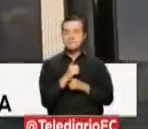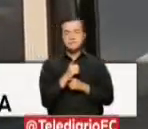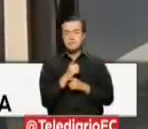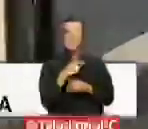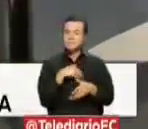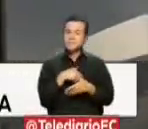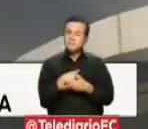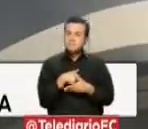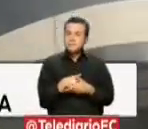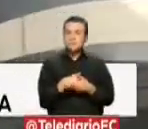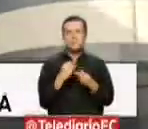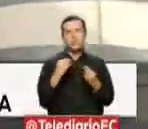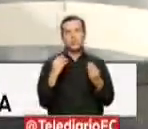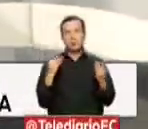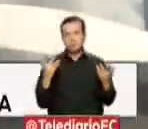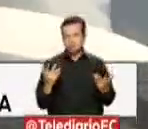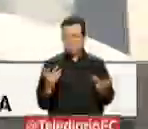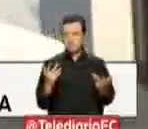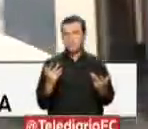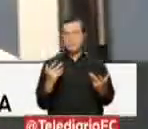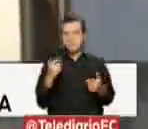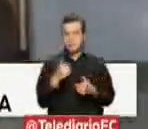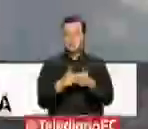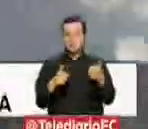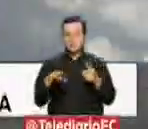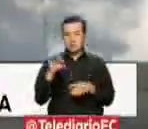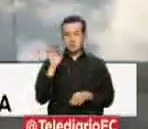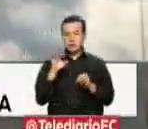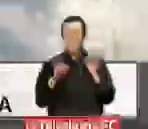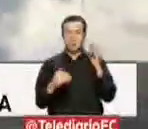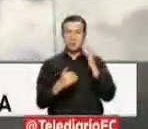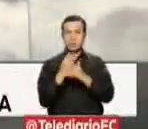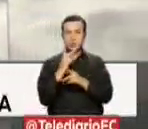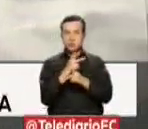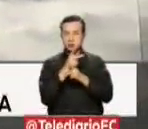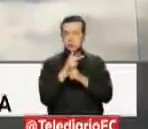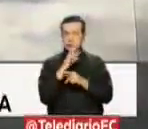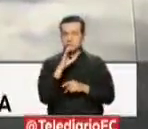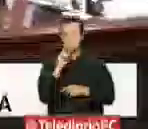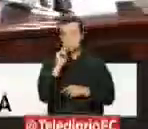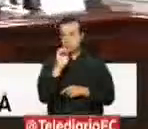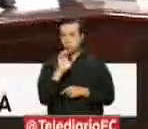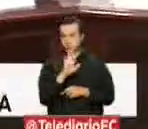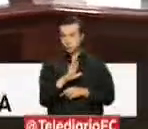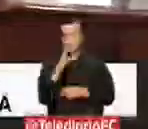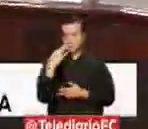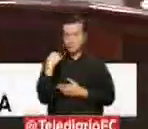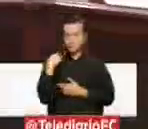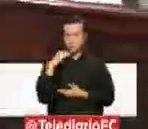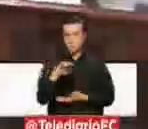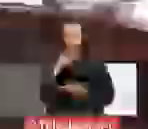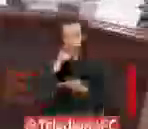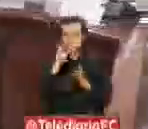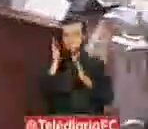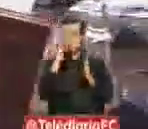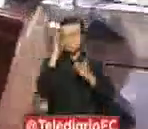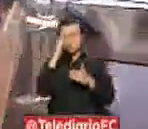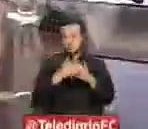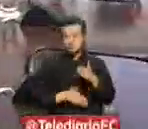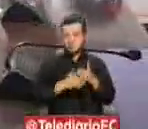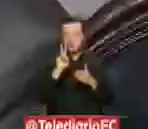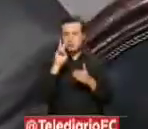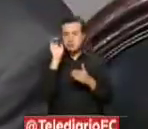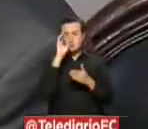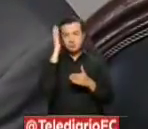El proceso de selección de candidatos estará a cargo del nuevo Consejo Nacional Electoral, pues el transitorio termina su periodo el